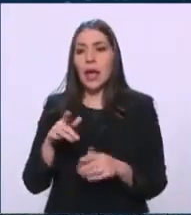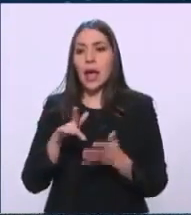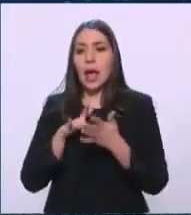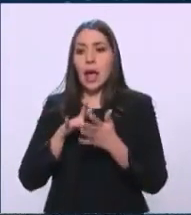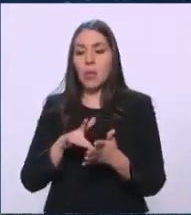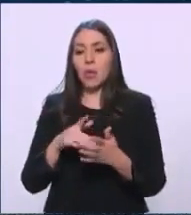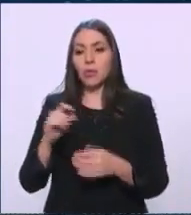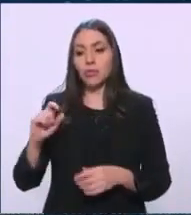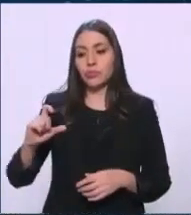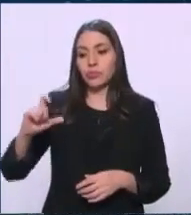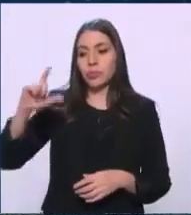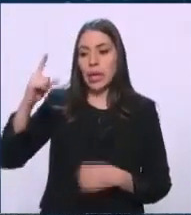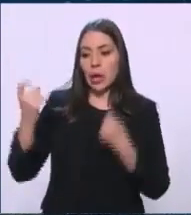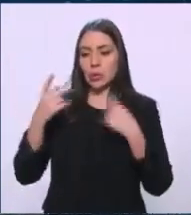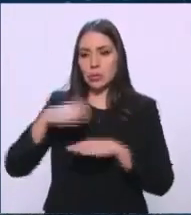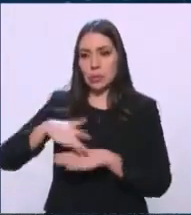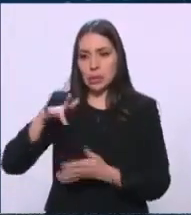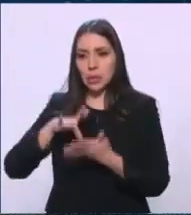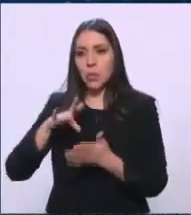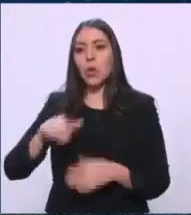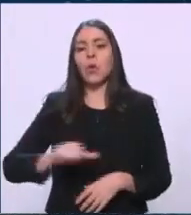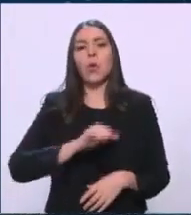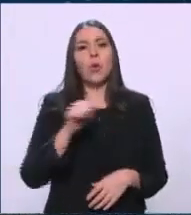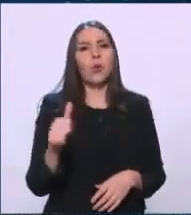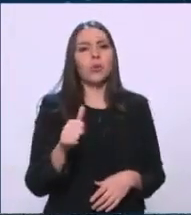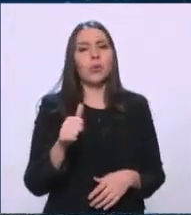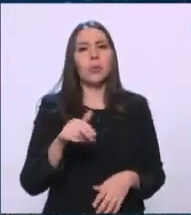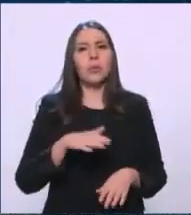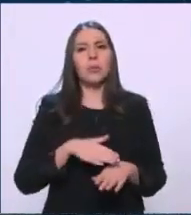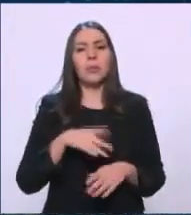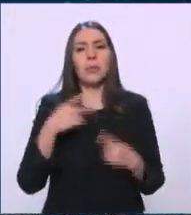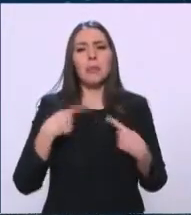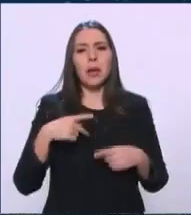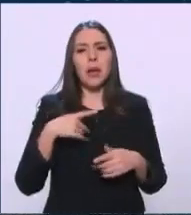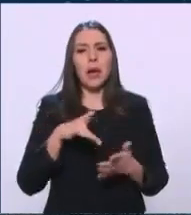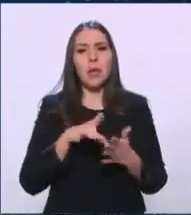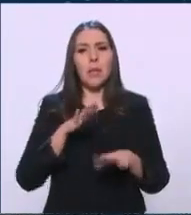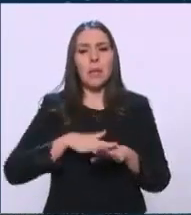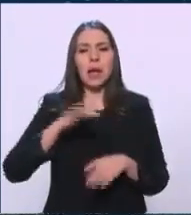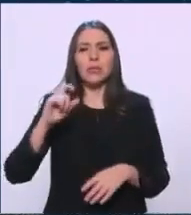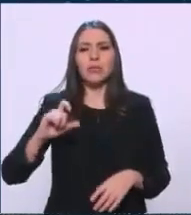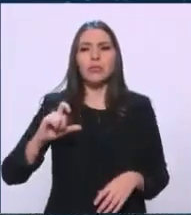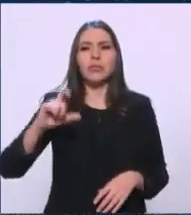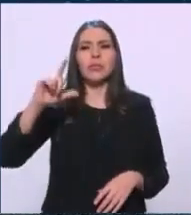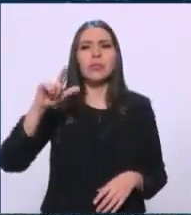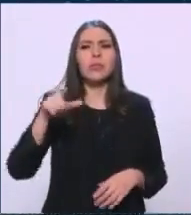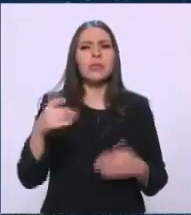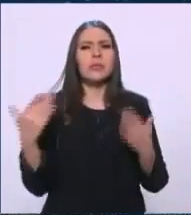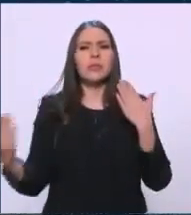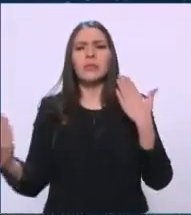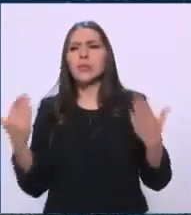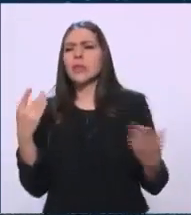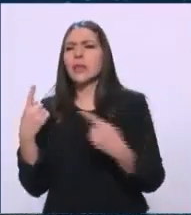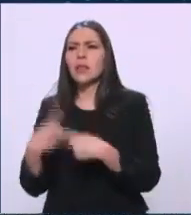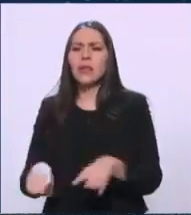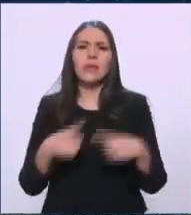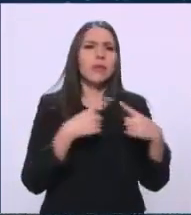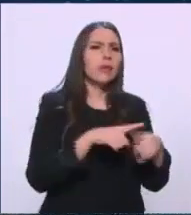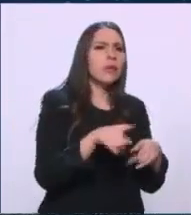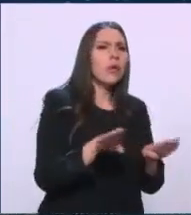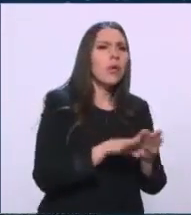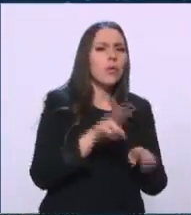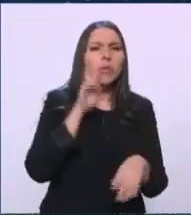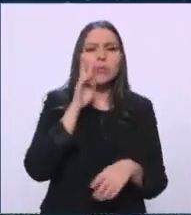apoyan más y hay unos que simplemente apoyan. Los que apoyan más han crecido. Más o menos, ¿cómo lees esas divergencias que hay entre las